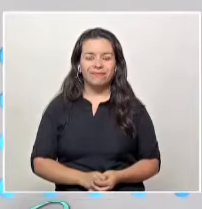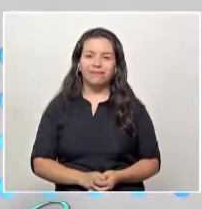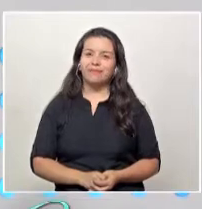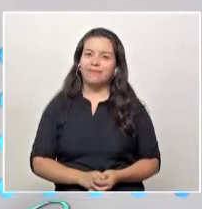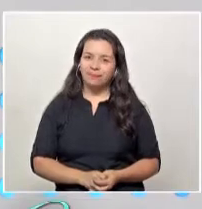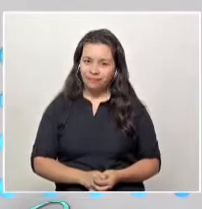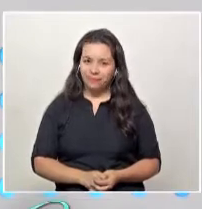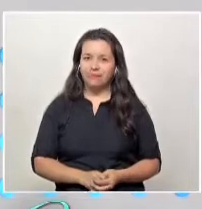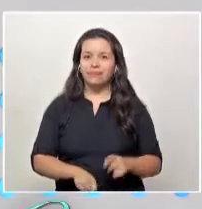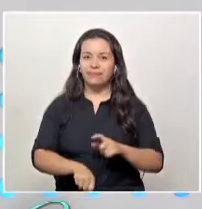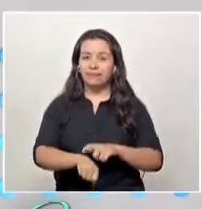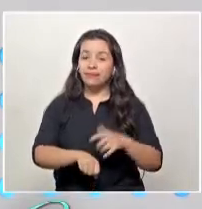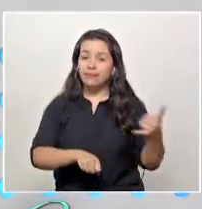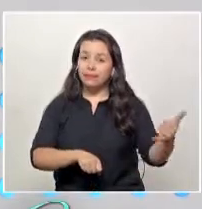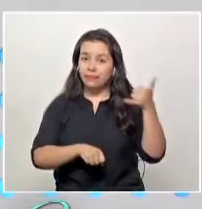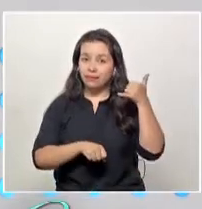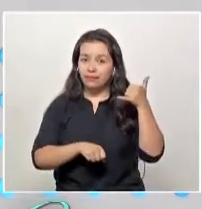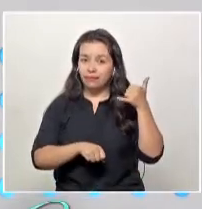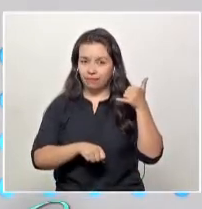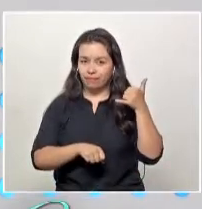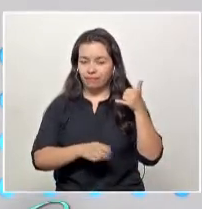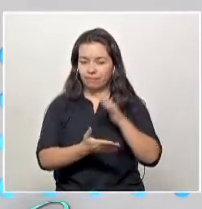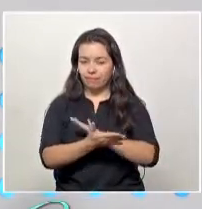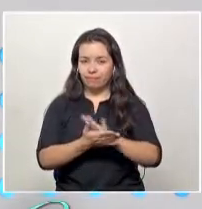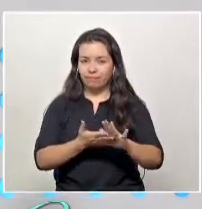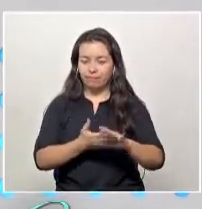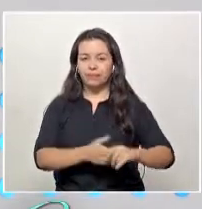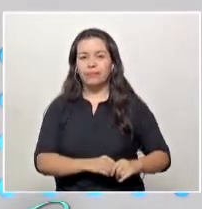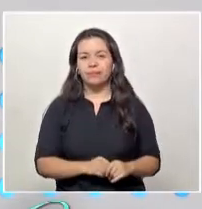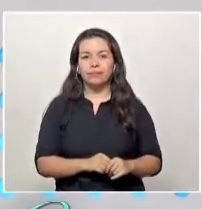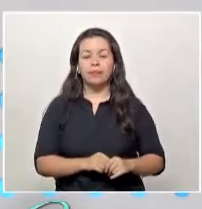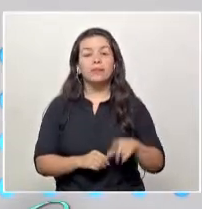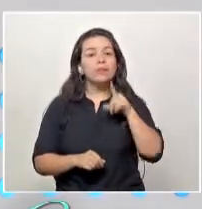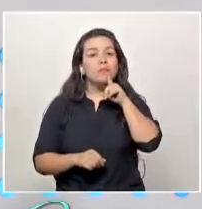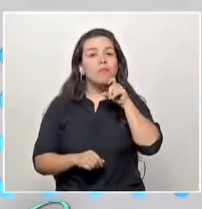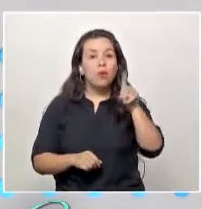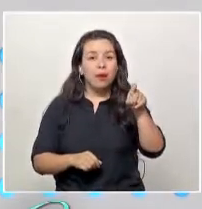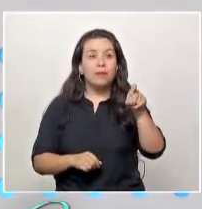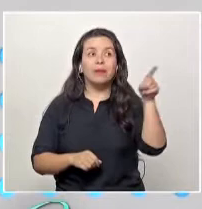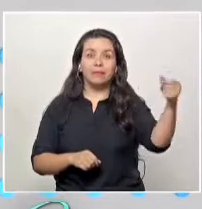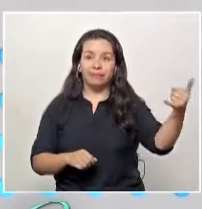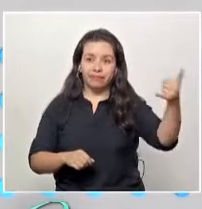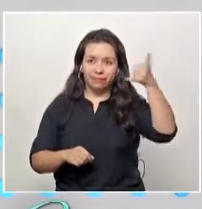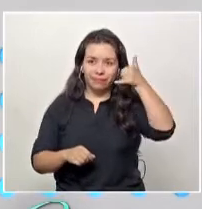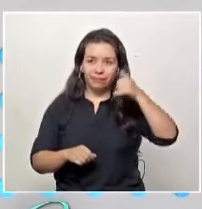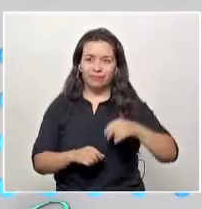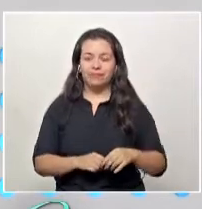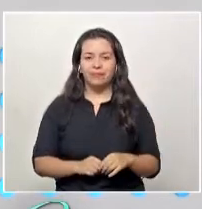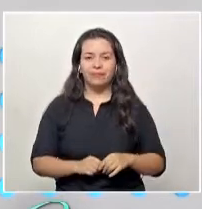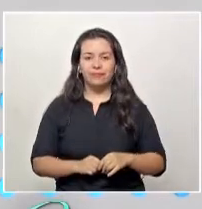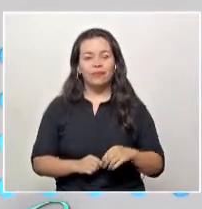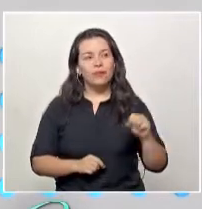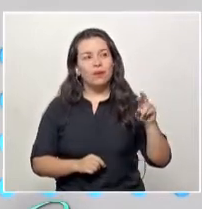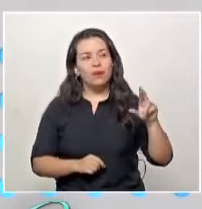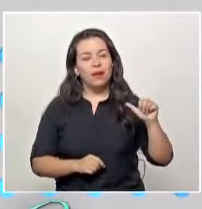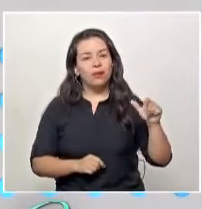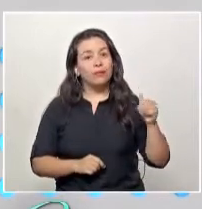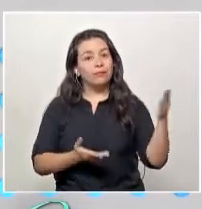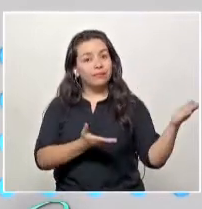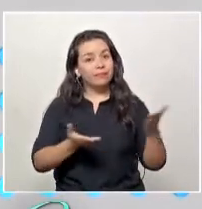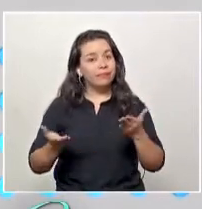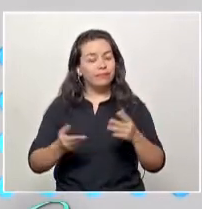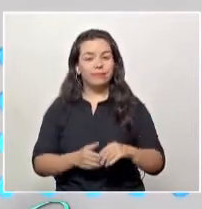Momento para una llamada, línea gratis 018000127222 y a Bucaramanga es que vamos a ir con esta pregunta. Orlando, saludos,